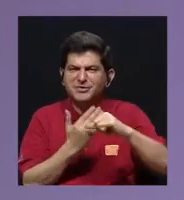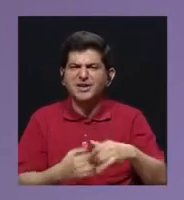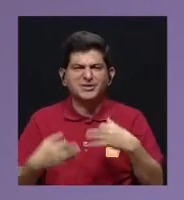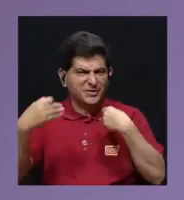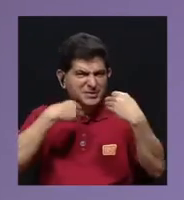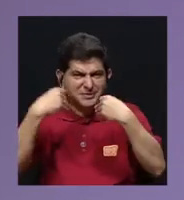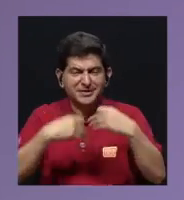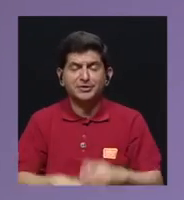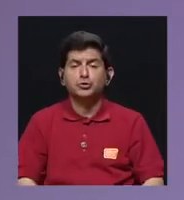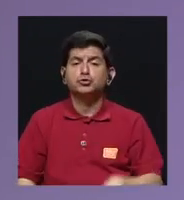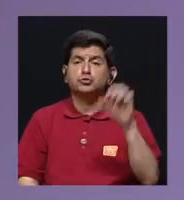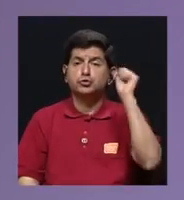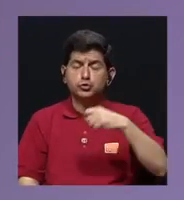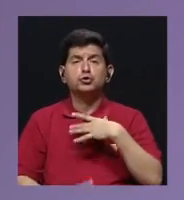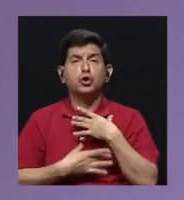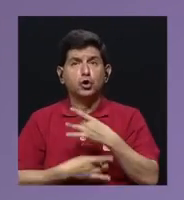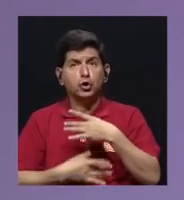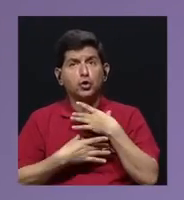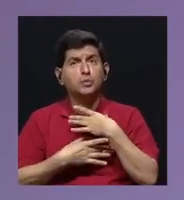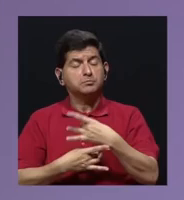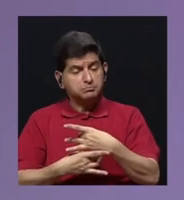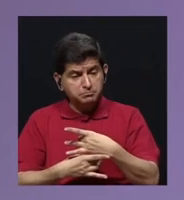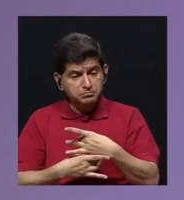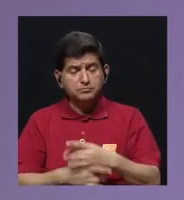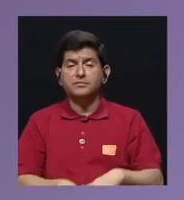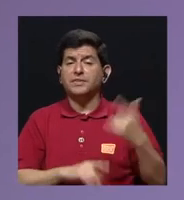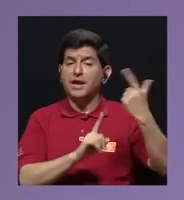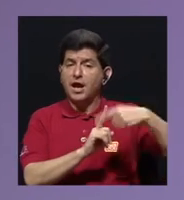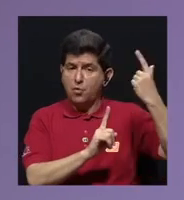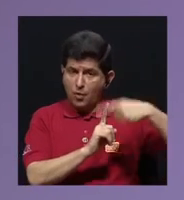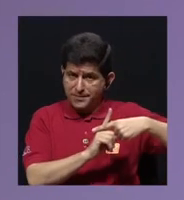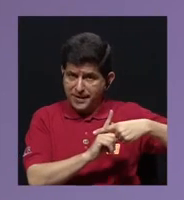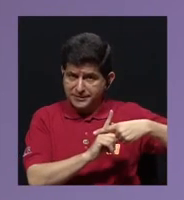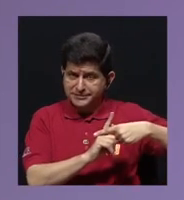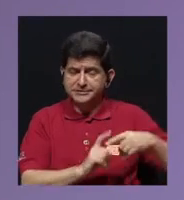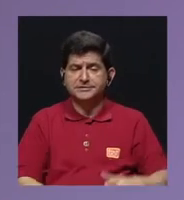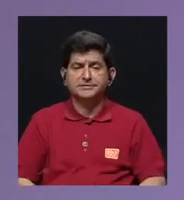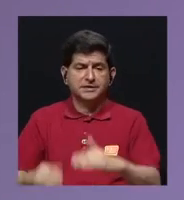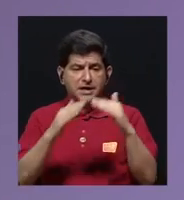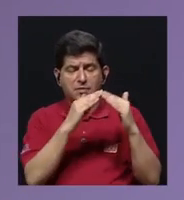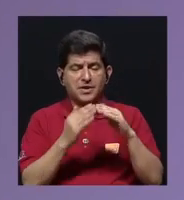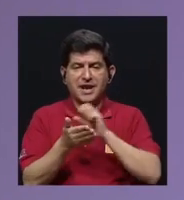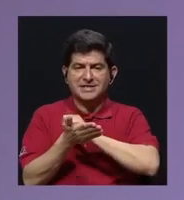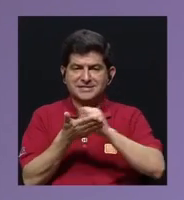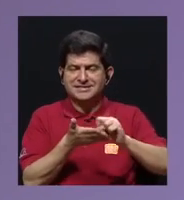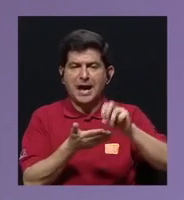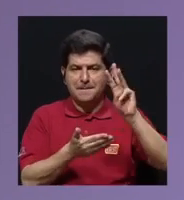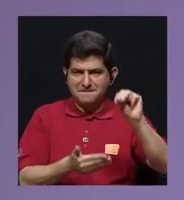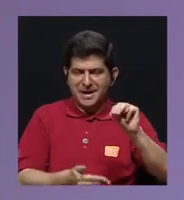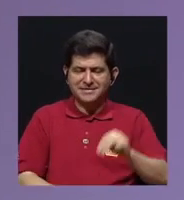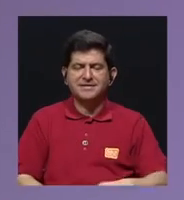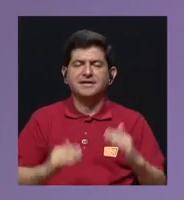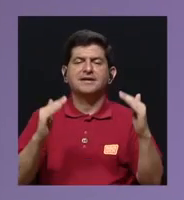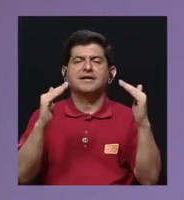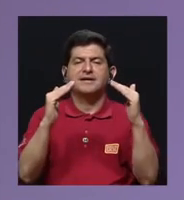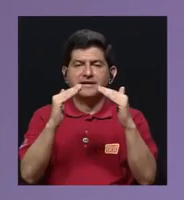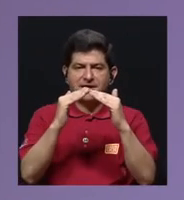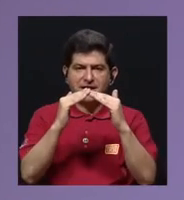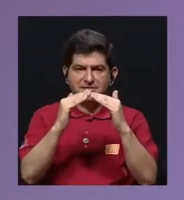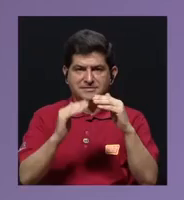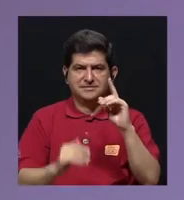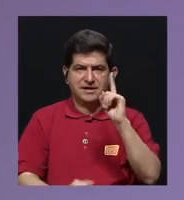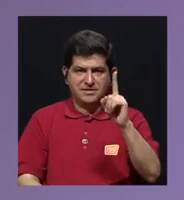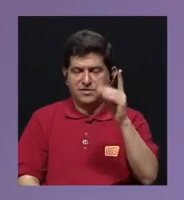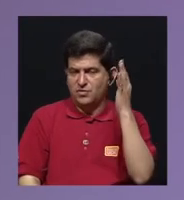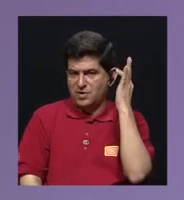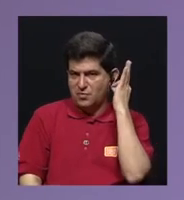proyecto. Cuéntenos, sí, Olga. Sí, ha sido muy interesante. En Guápiles, por ejemplo, en la comunidad de San Martín, nos reuníamos en la casa de